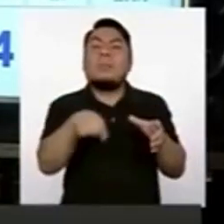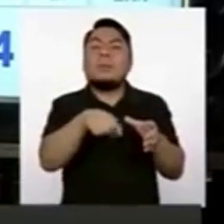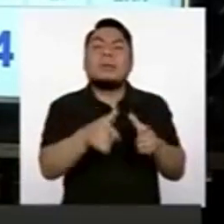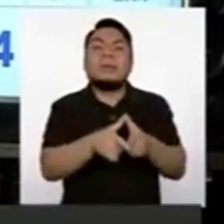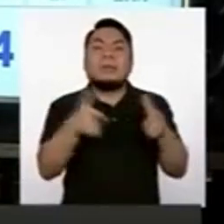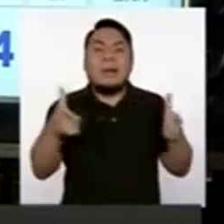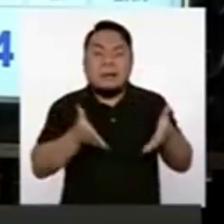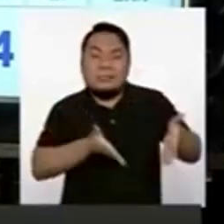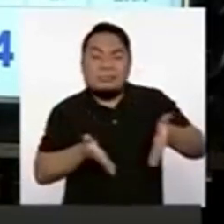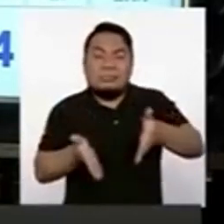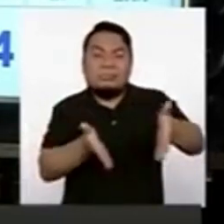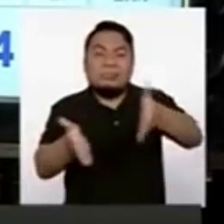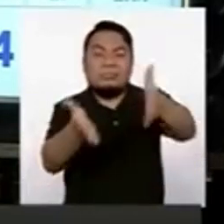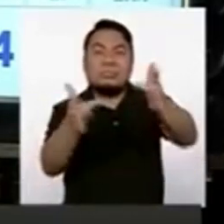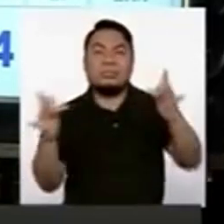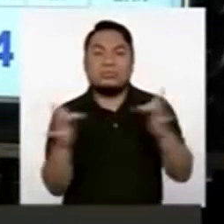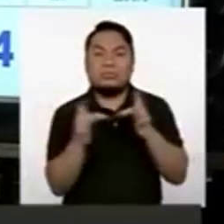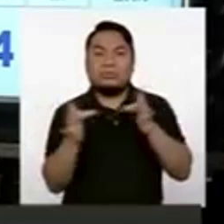las grandes carreteras.